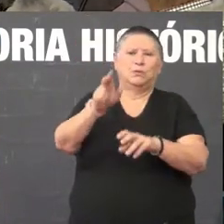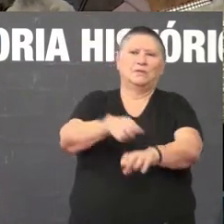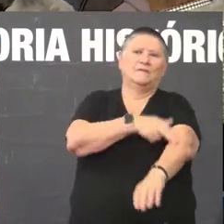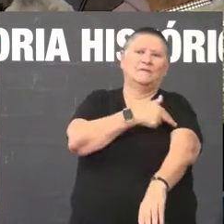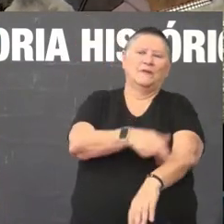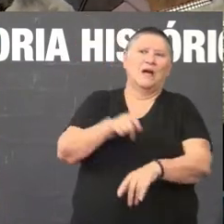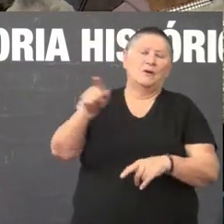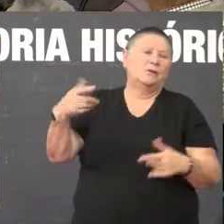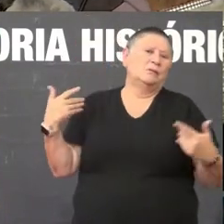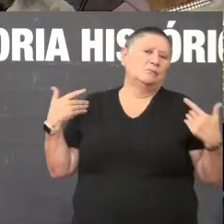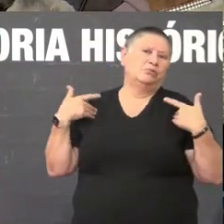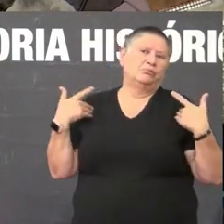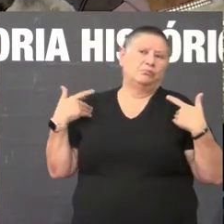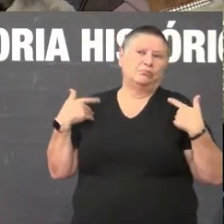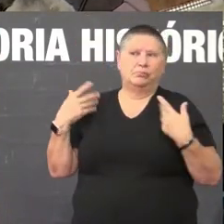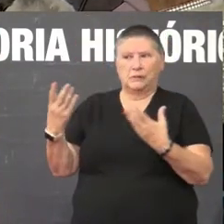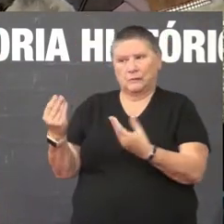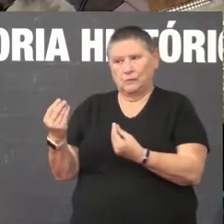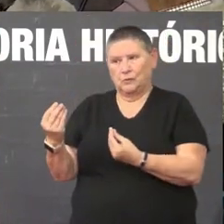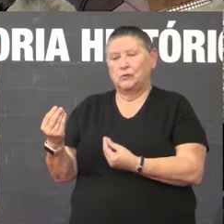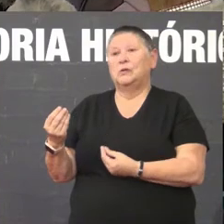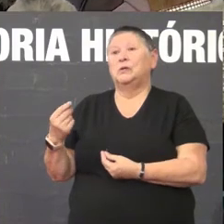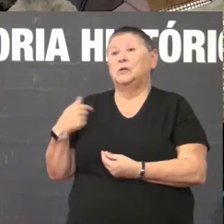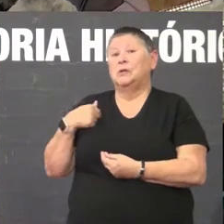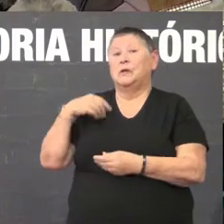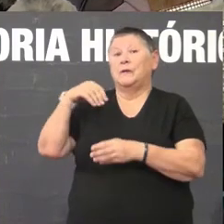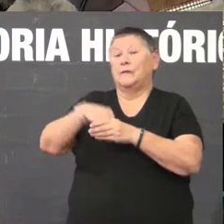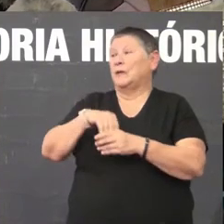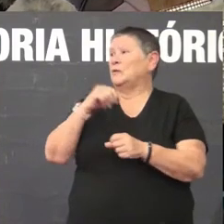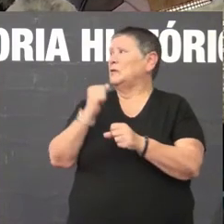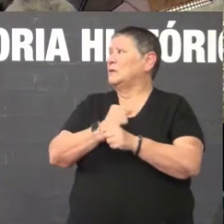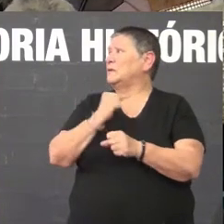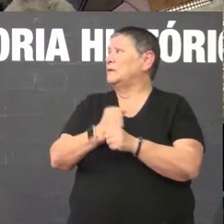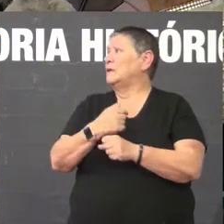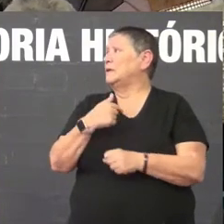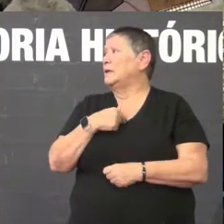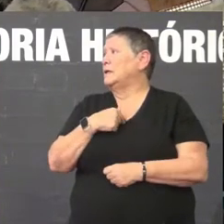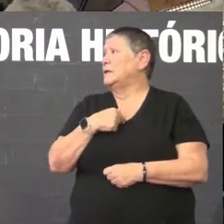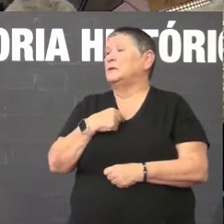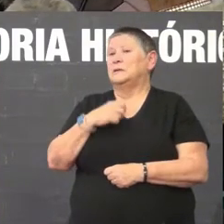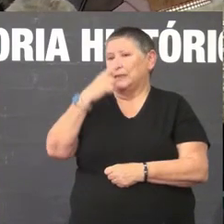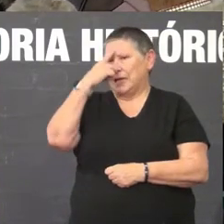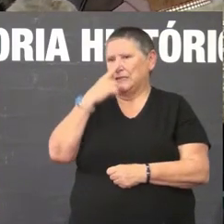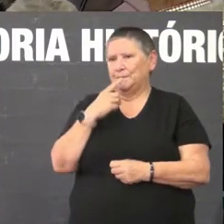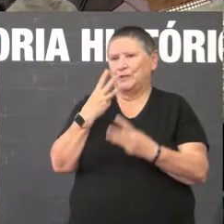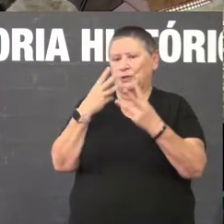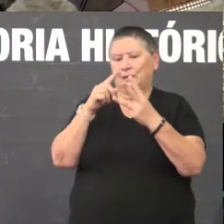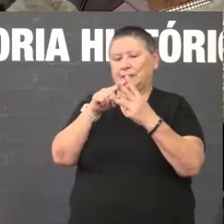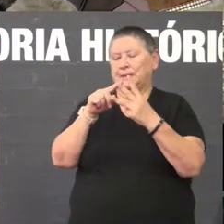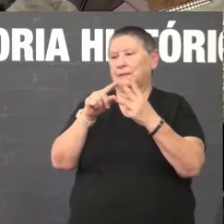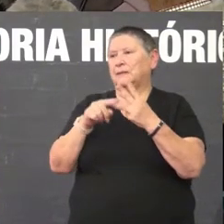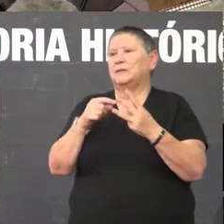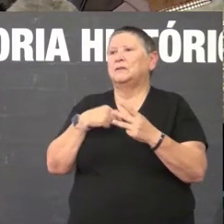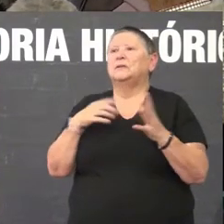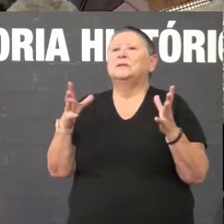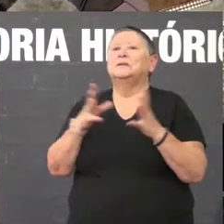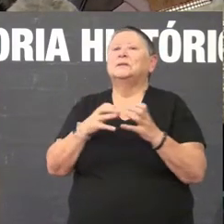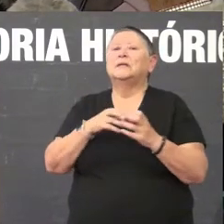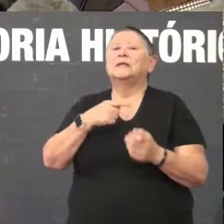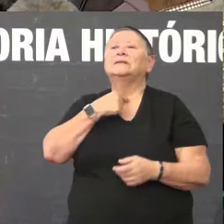polo franquismo e a que máis sufriu. E a miña tarea dentro sempre foi basada en tres aspectos. A sed de